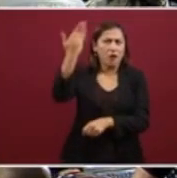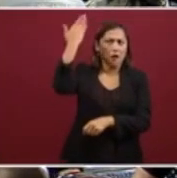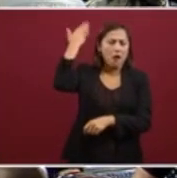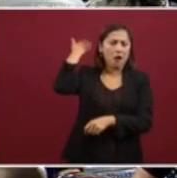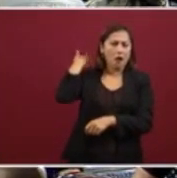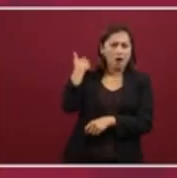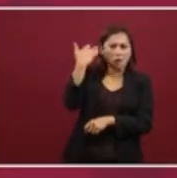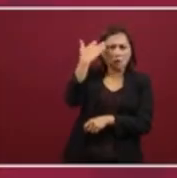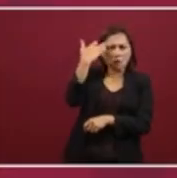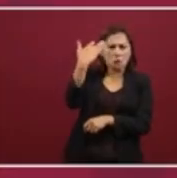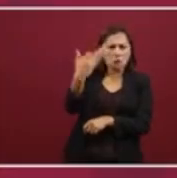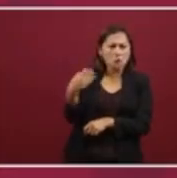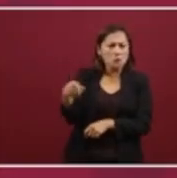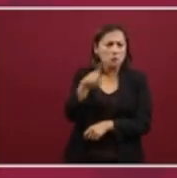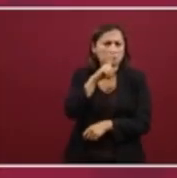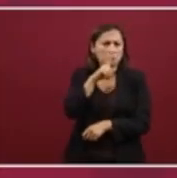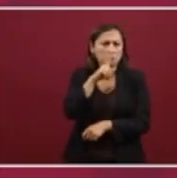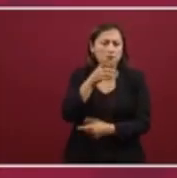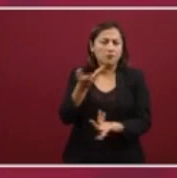Entonces,